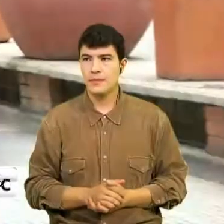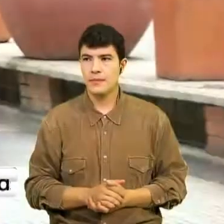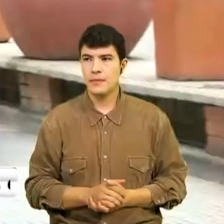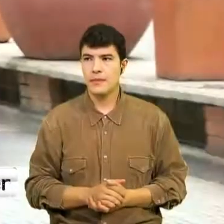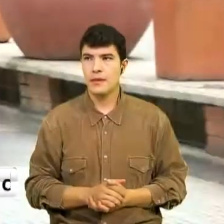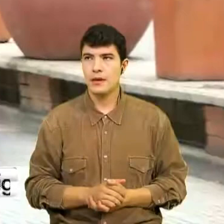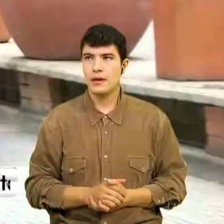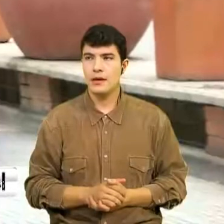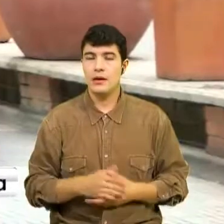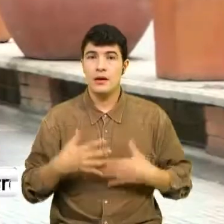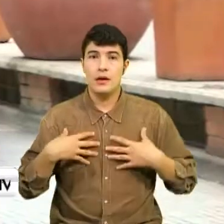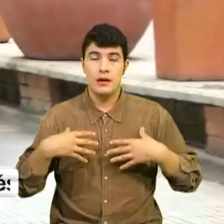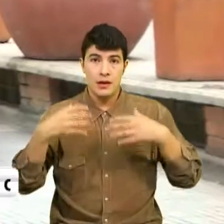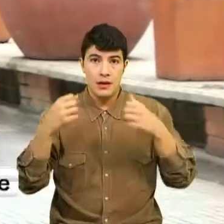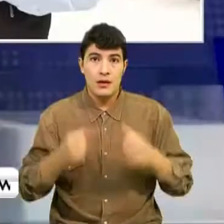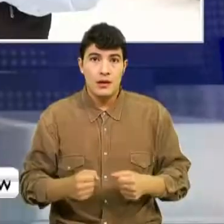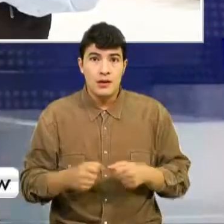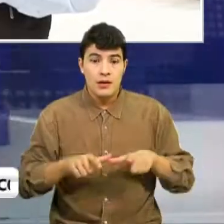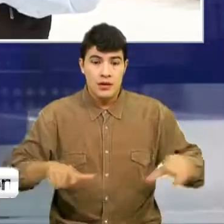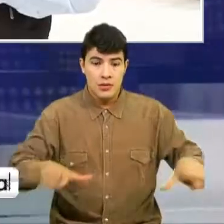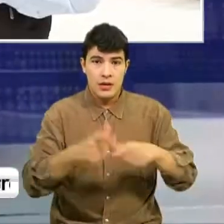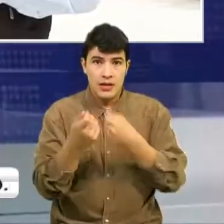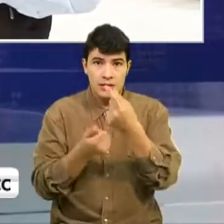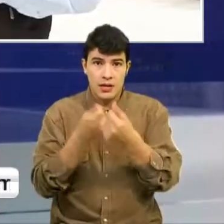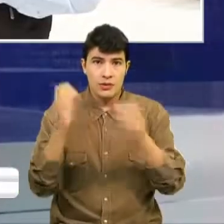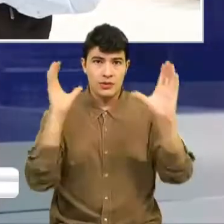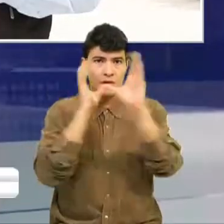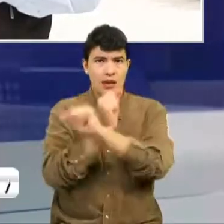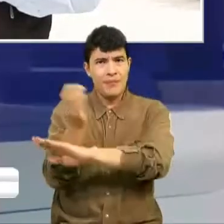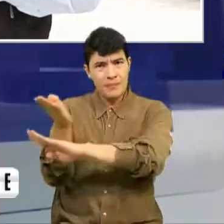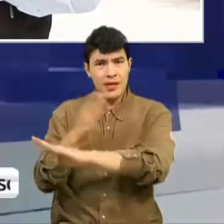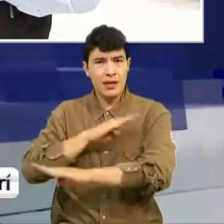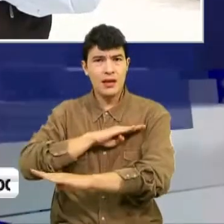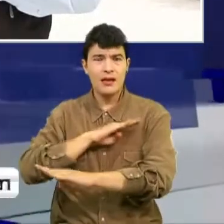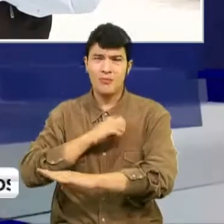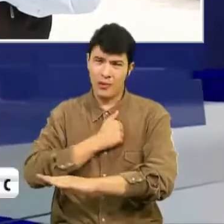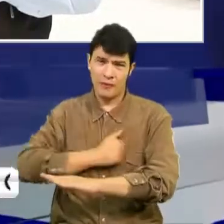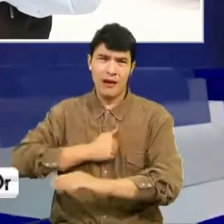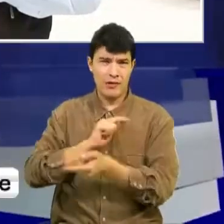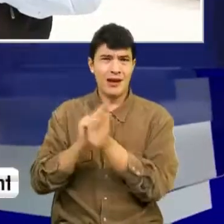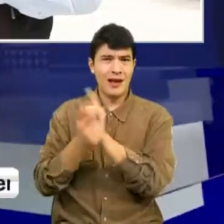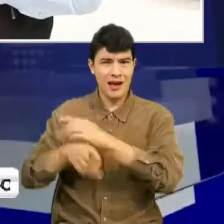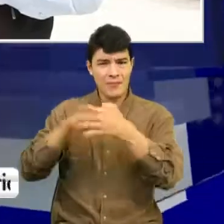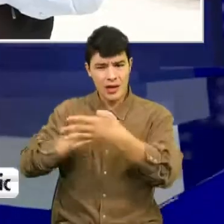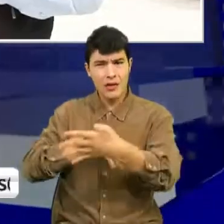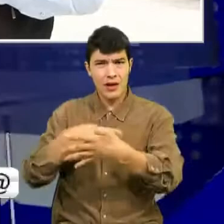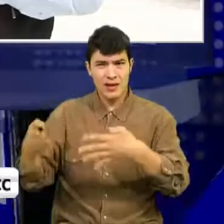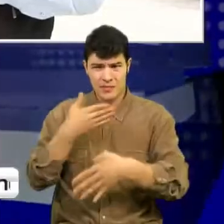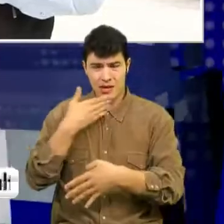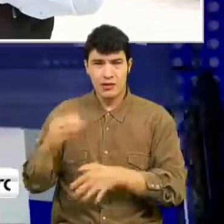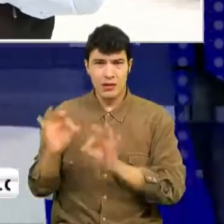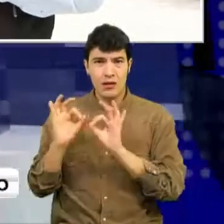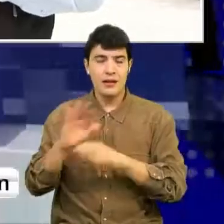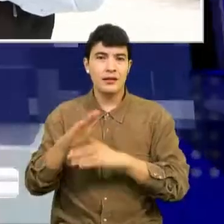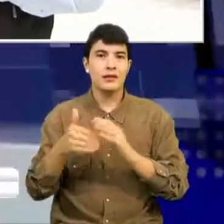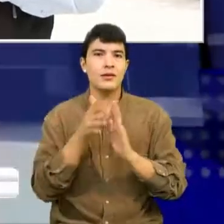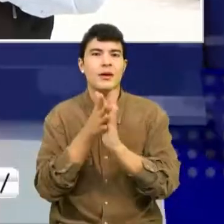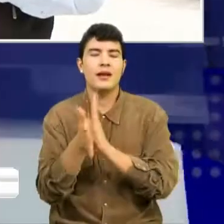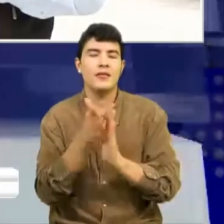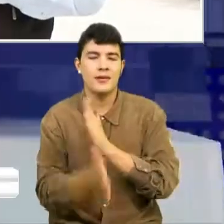propietarios de establecimientos nocturnos le han solicitado al alcalde ampliar el horario de funcionamiento esto es todo por el momento